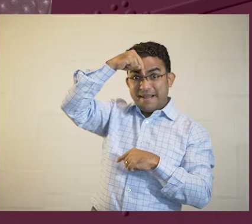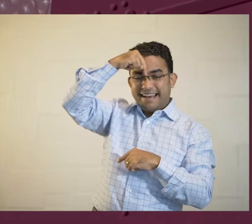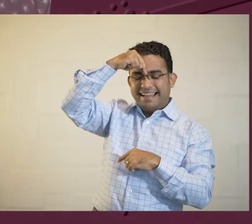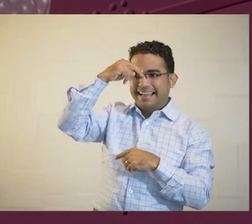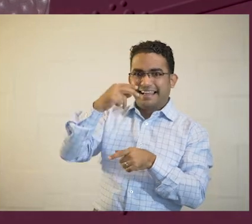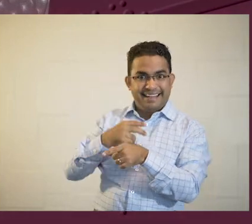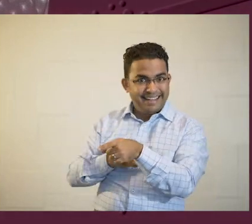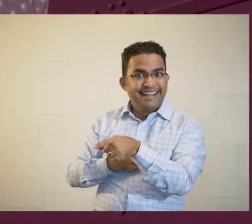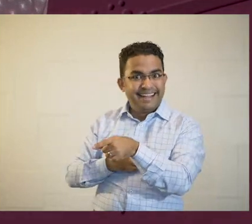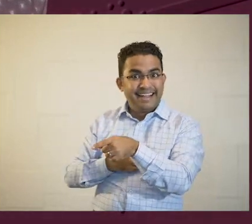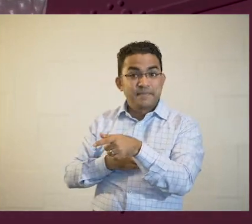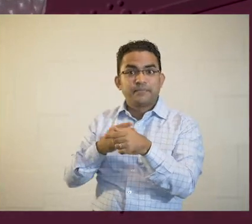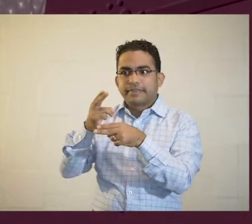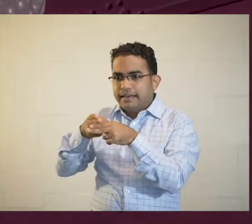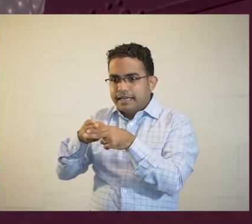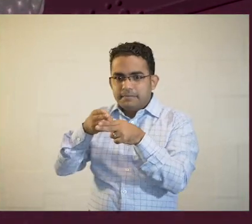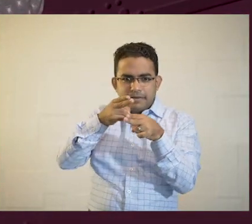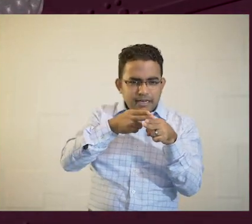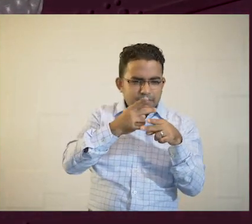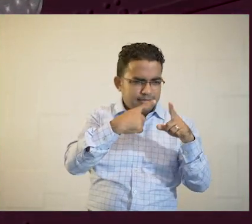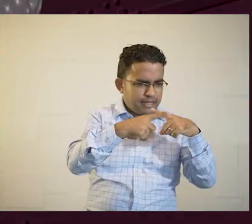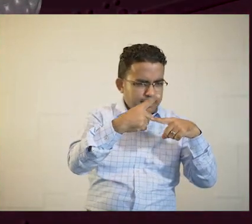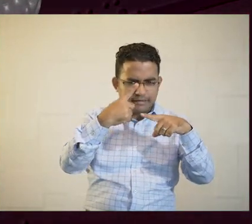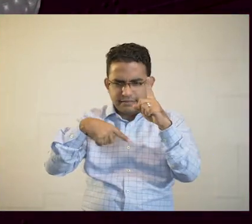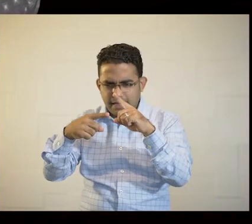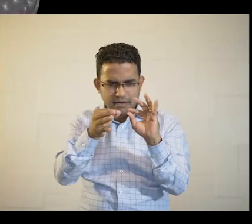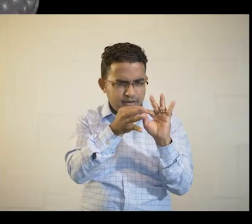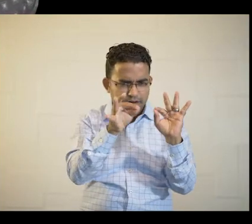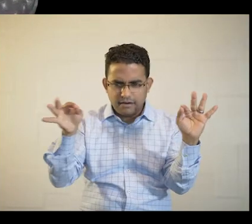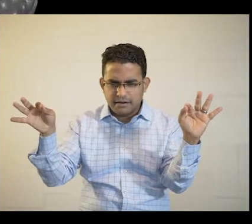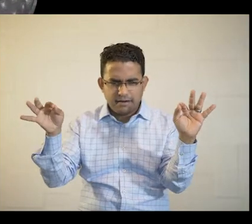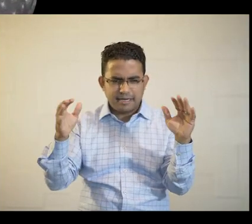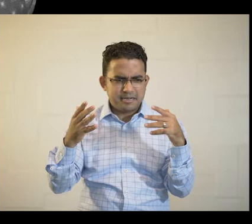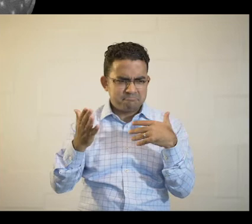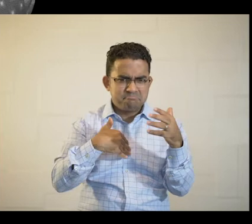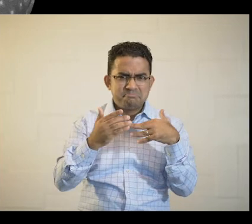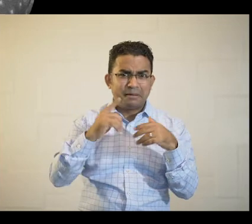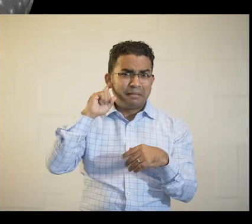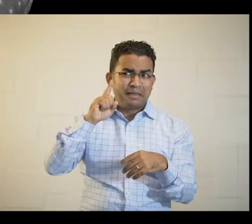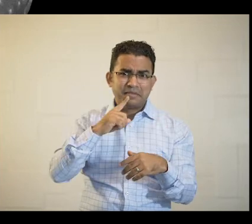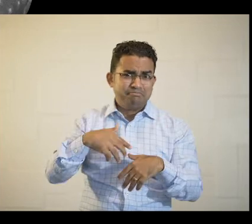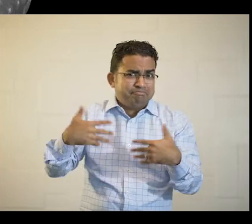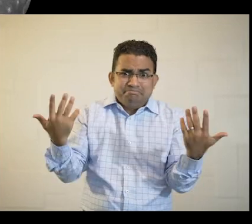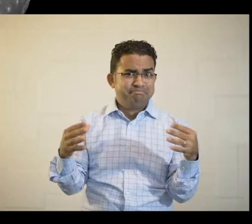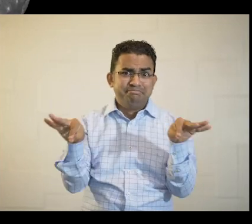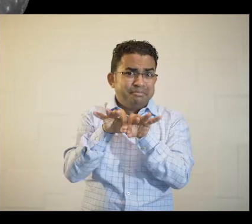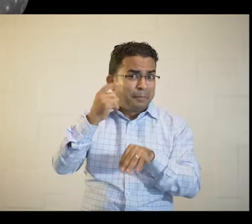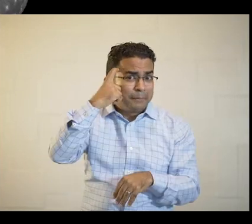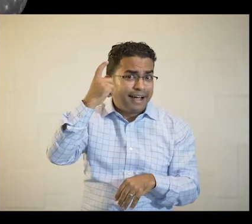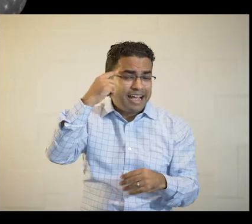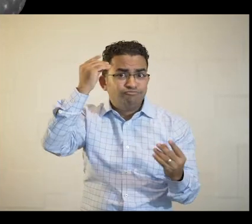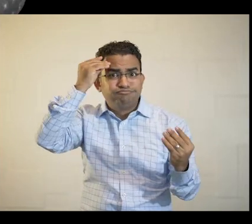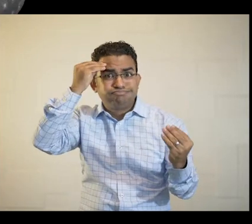nueva gramática que dio forma a los pronombres y a los tiempos de conjugación. ¿Qué importa a la sordera del oído cuando la mente